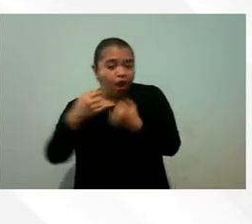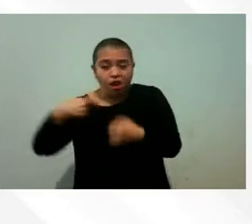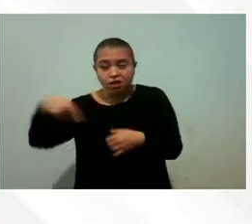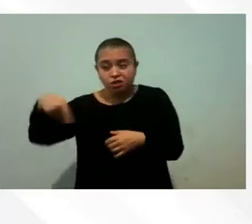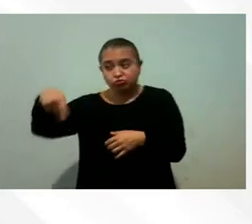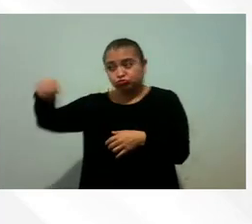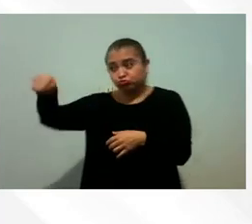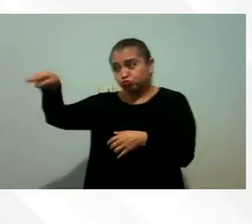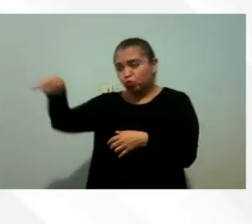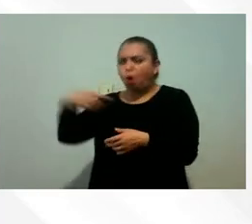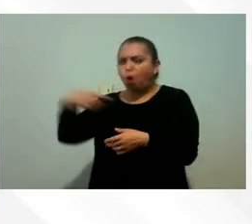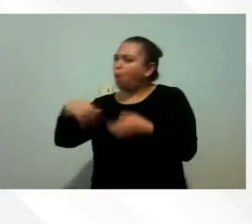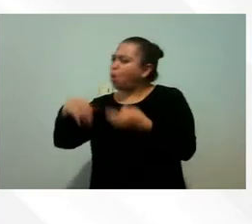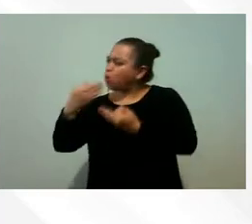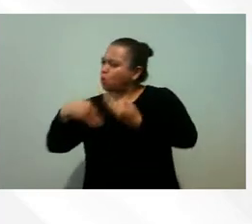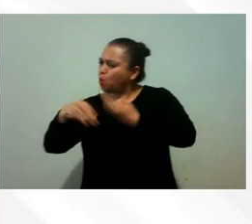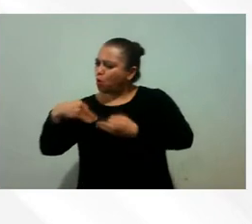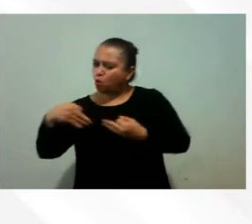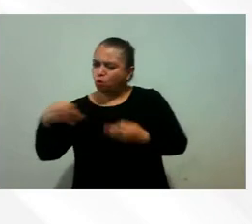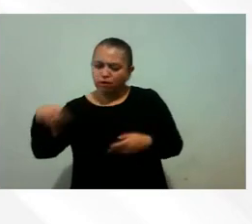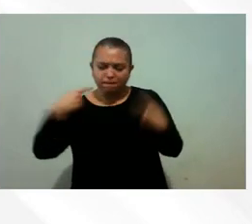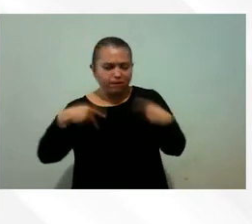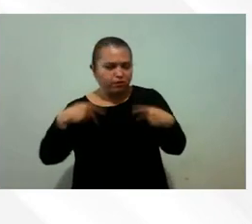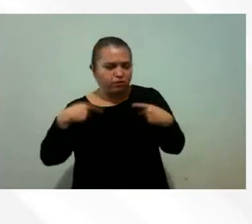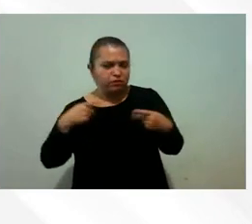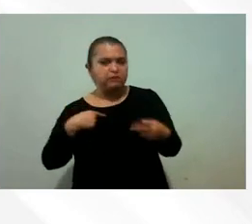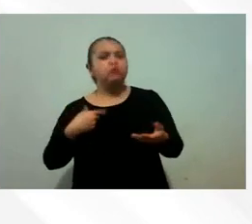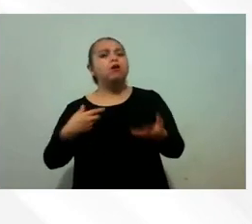unas relaciones más armónicas.